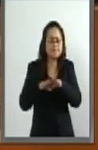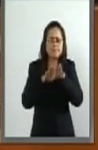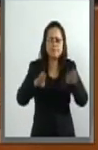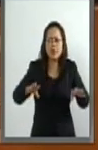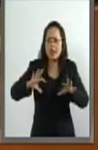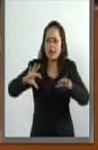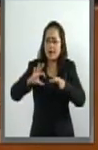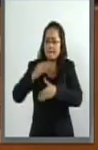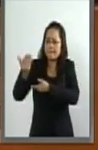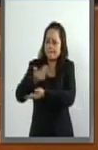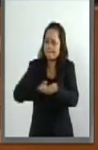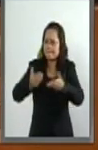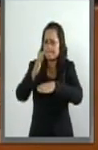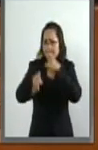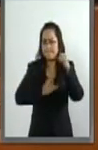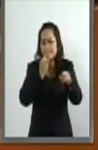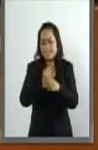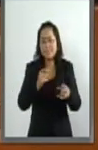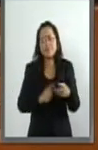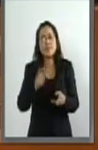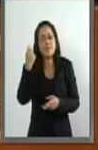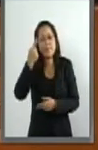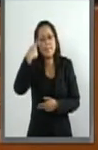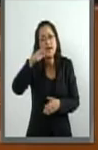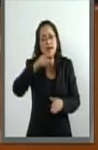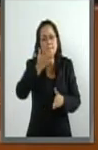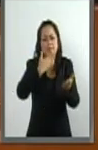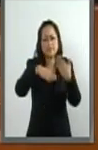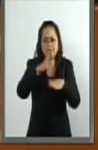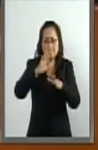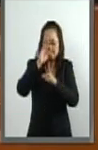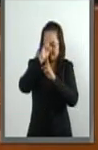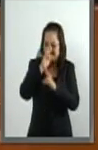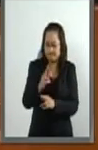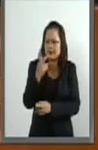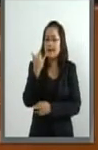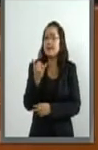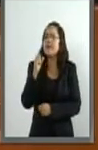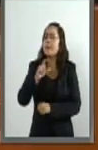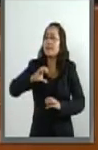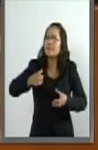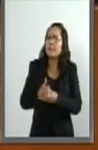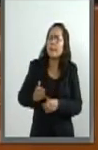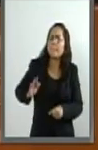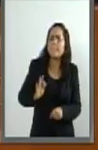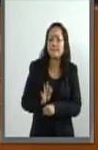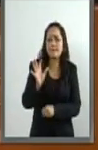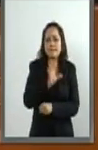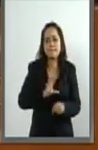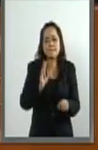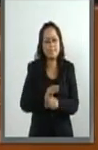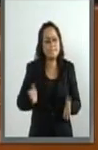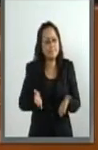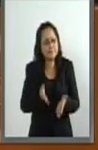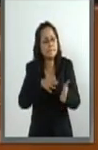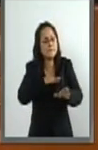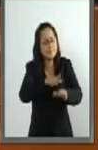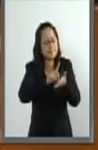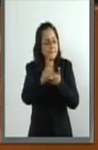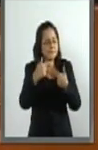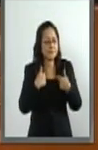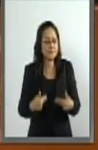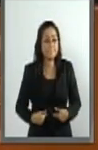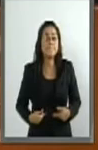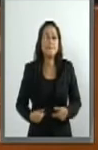cooperación internacional y para el desarrollo, el respeto, la protección y promoción de los derechos